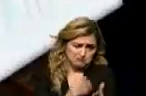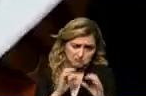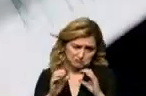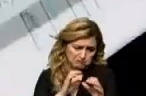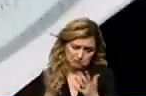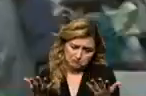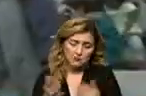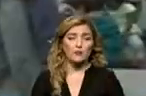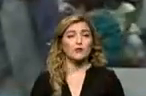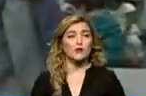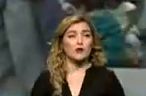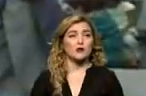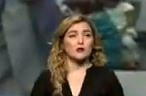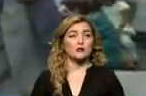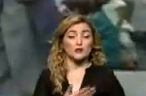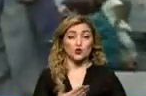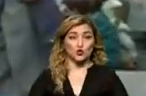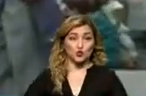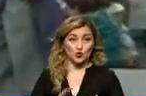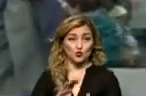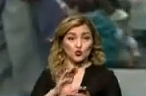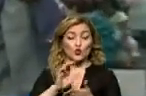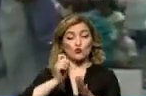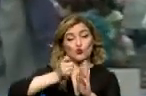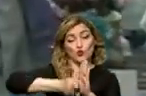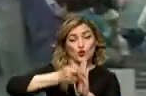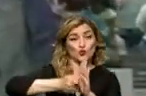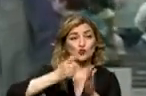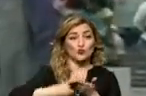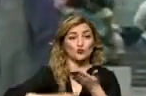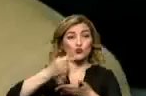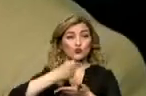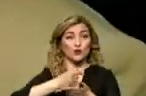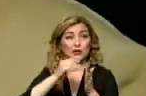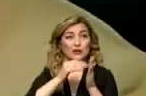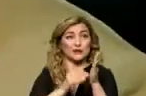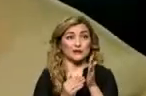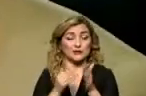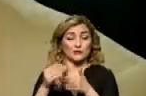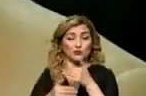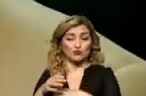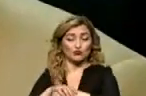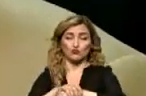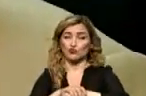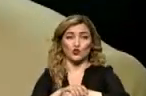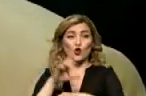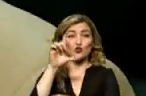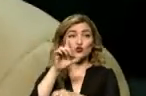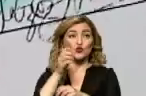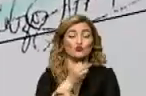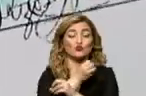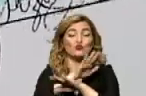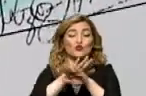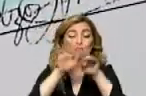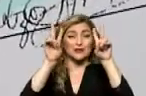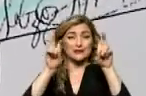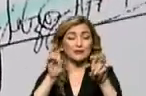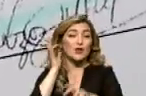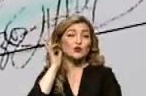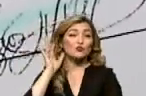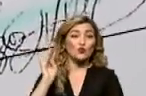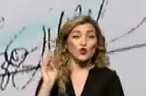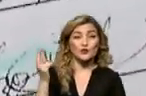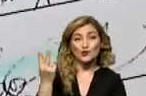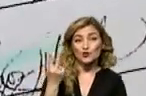de Abogados del Guayas no forma parte de la lista de procesados en el caso. Este lunes dio una rueda de prensa asegurando que él y su